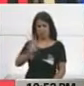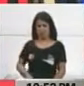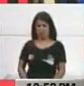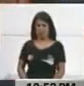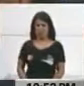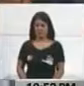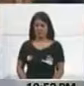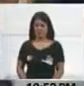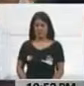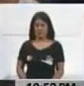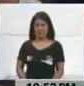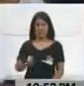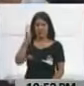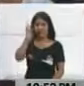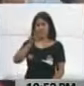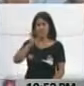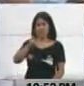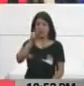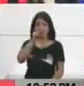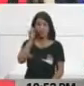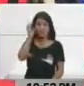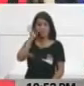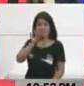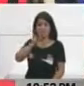Y es embustero el hombrecito.